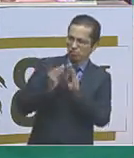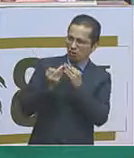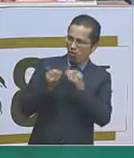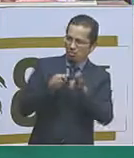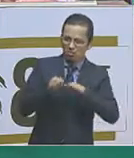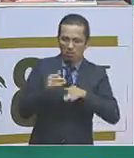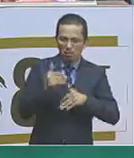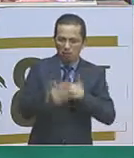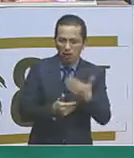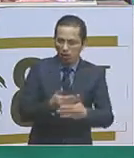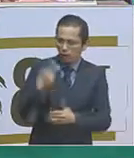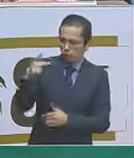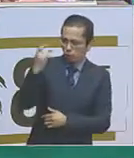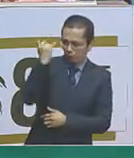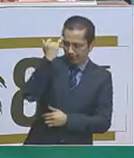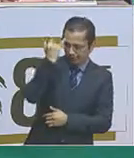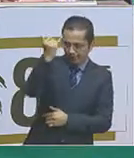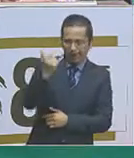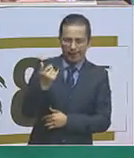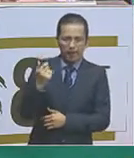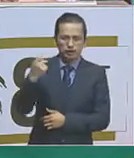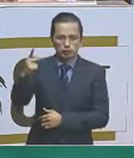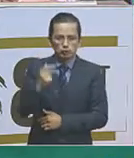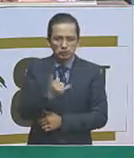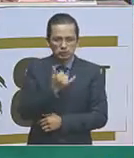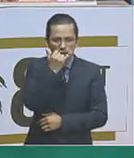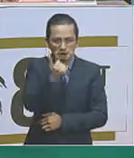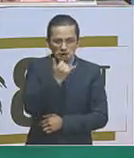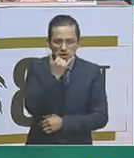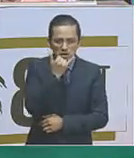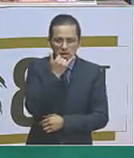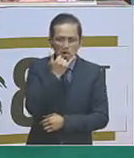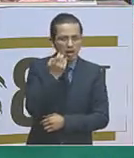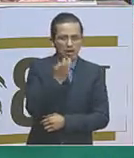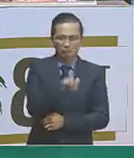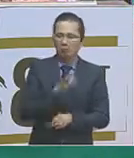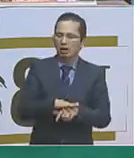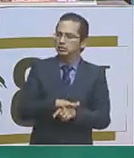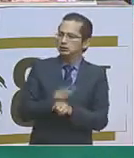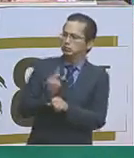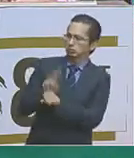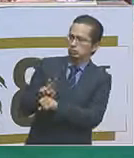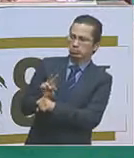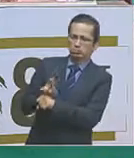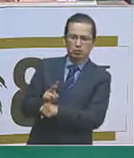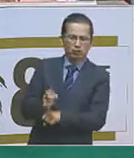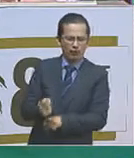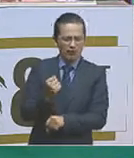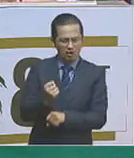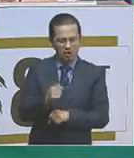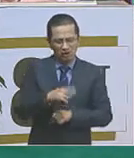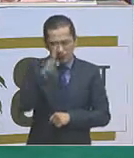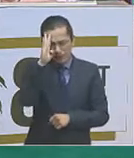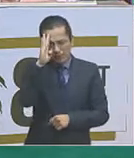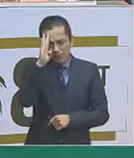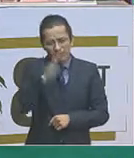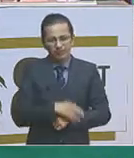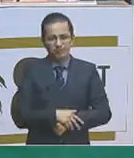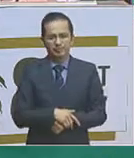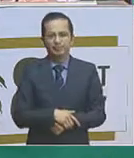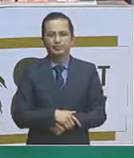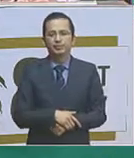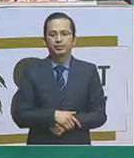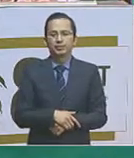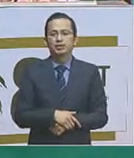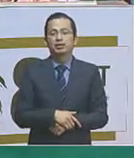los errores y las virtudes de los ciudadanos se potencia de una manera espectacular es más